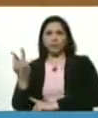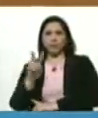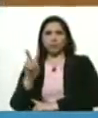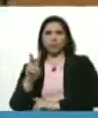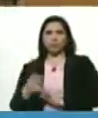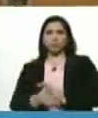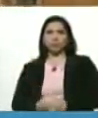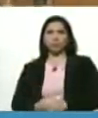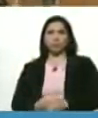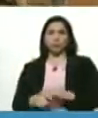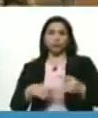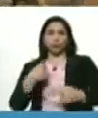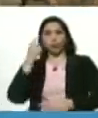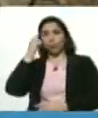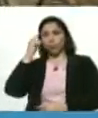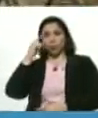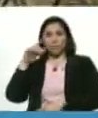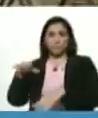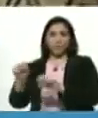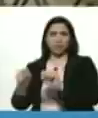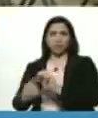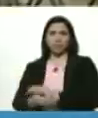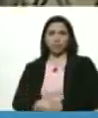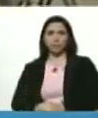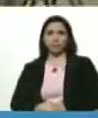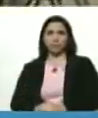todos los días el imperialismo